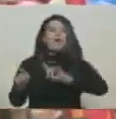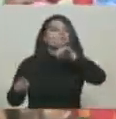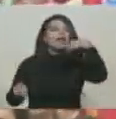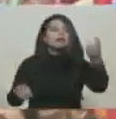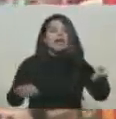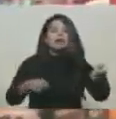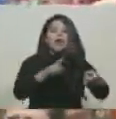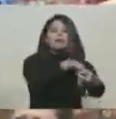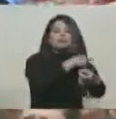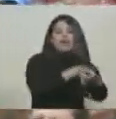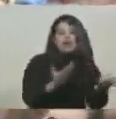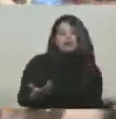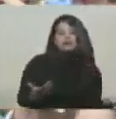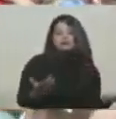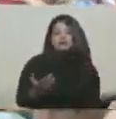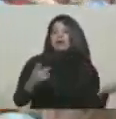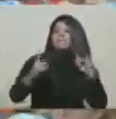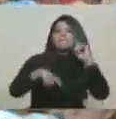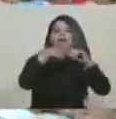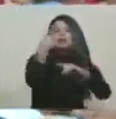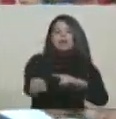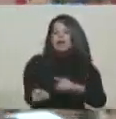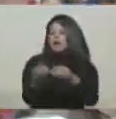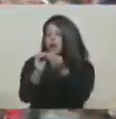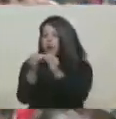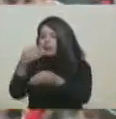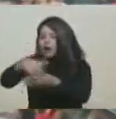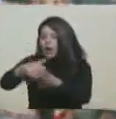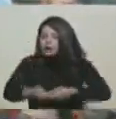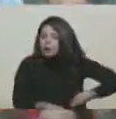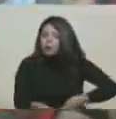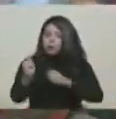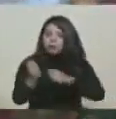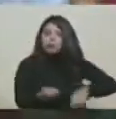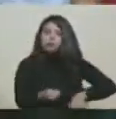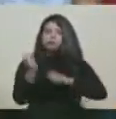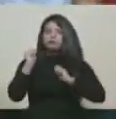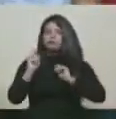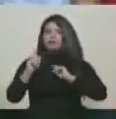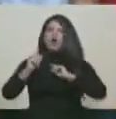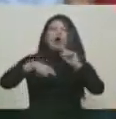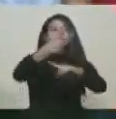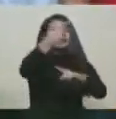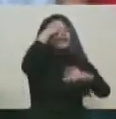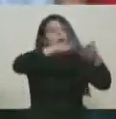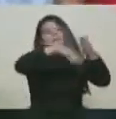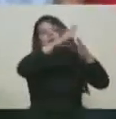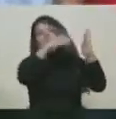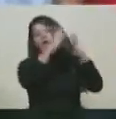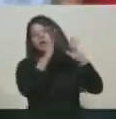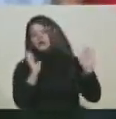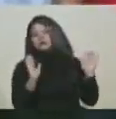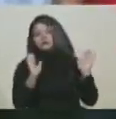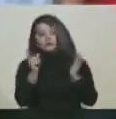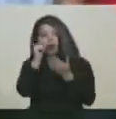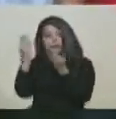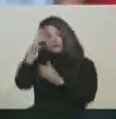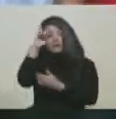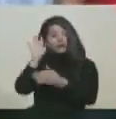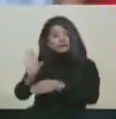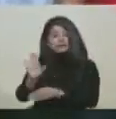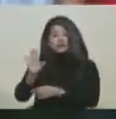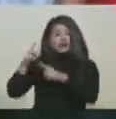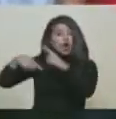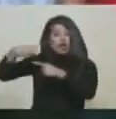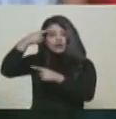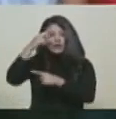un hospital. Un día reparando una calle. Un día arreglando una casa. Un gobernador que está